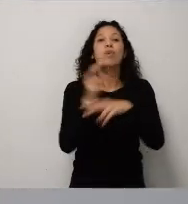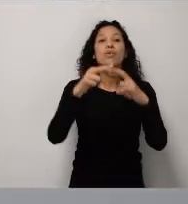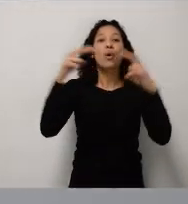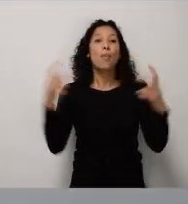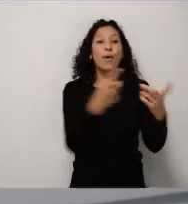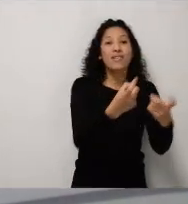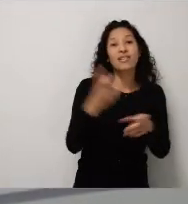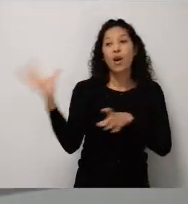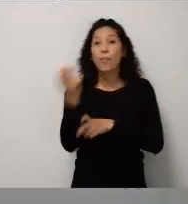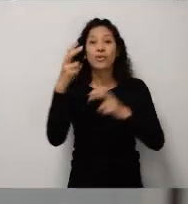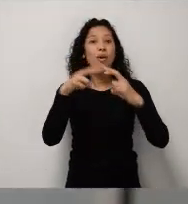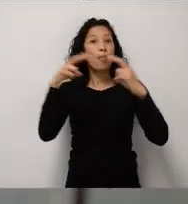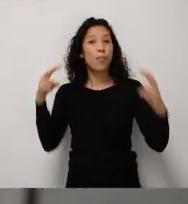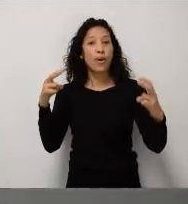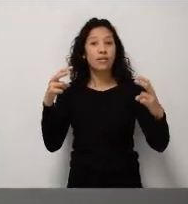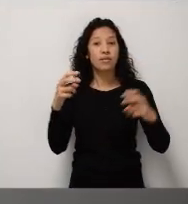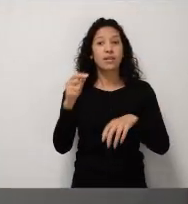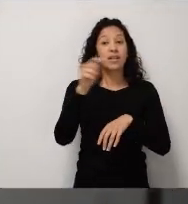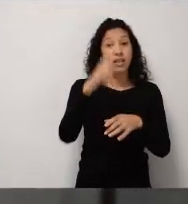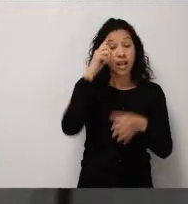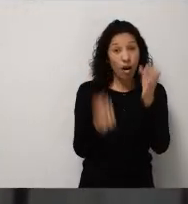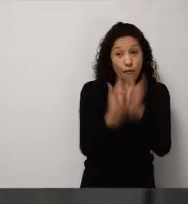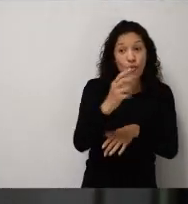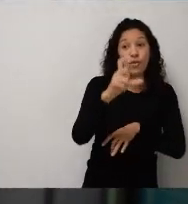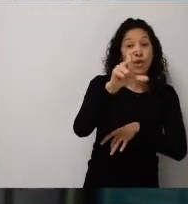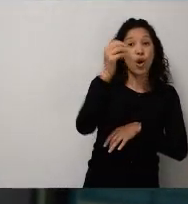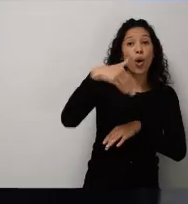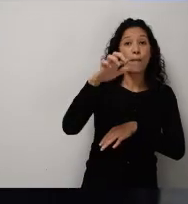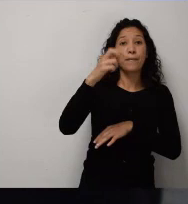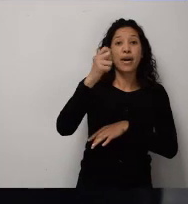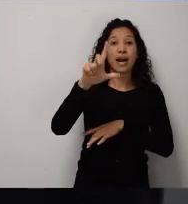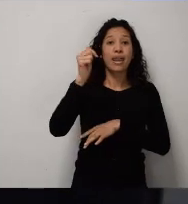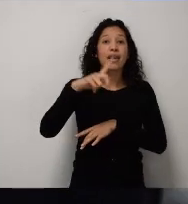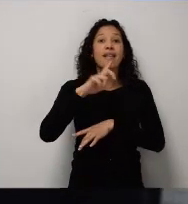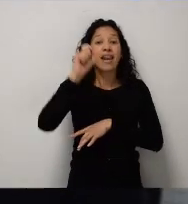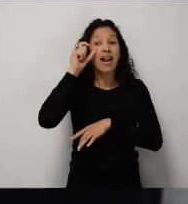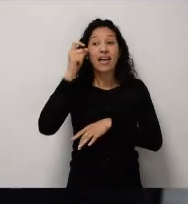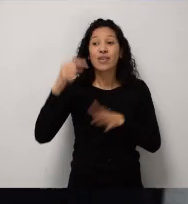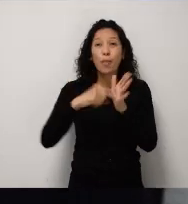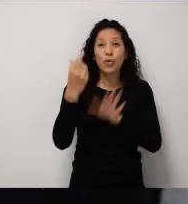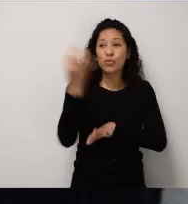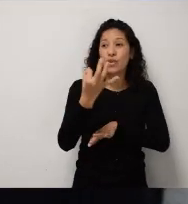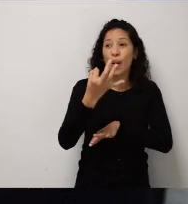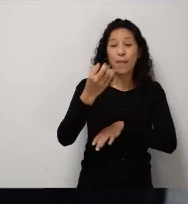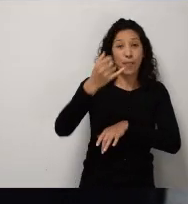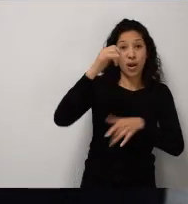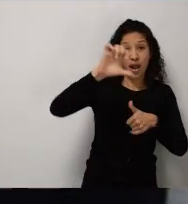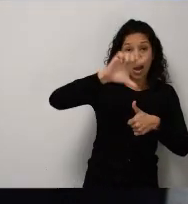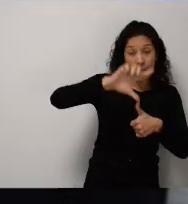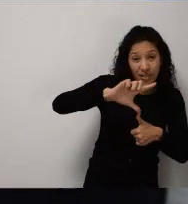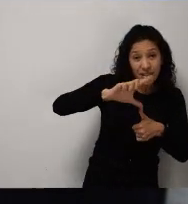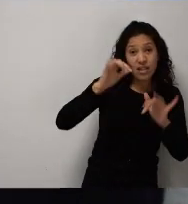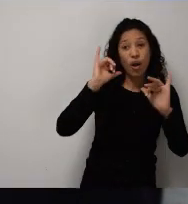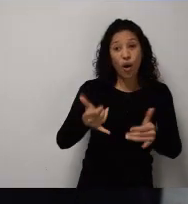las necesidades y las oportunidades. Y es que Fundación Comparlante tiene una característica muy, muy especial. Somos jóvenes de toda